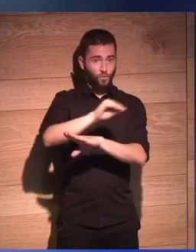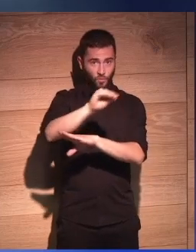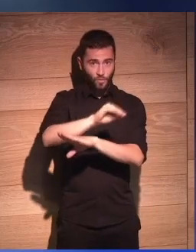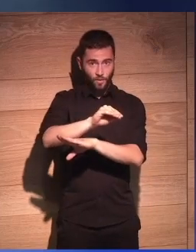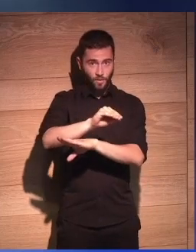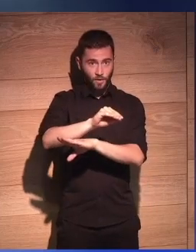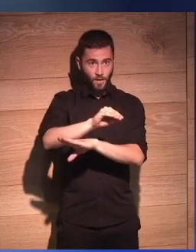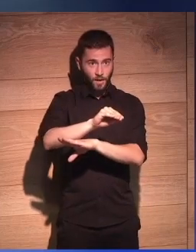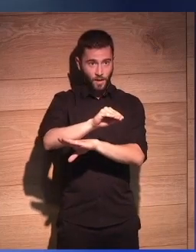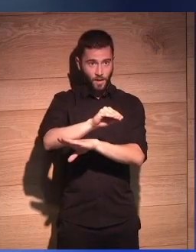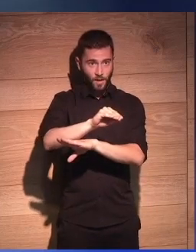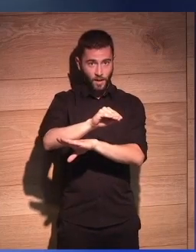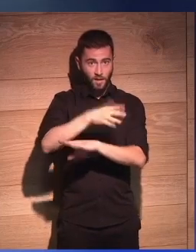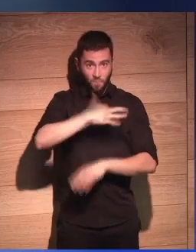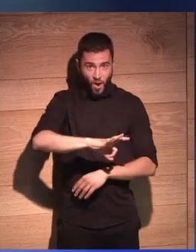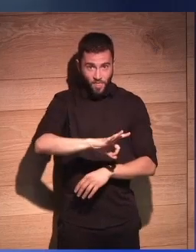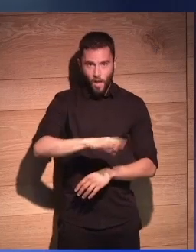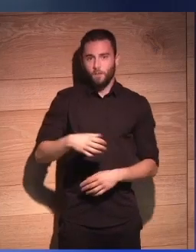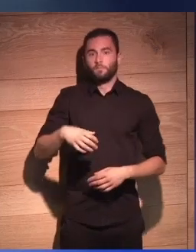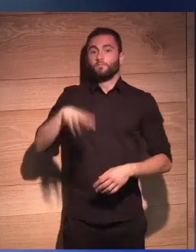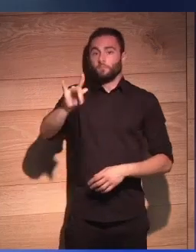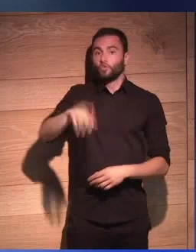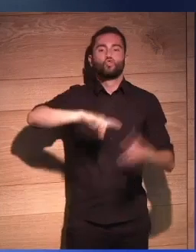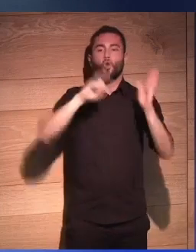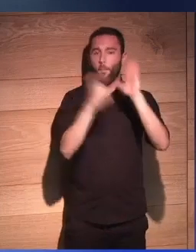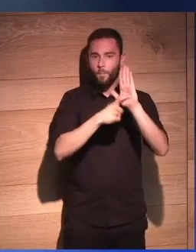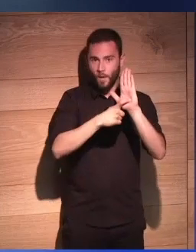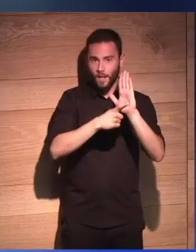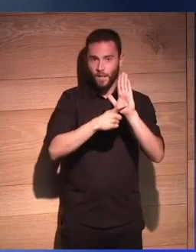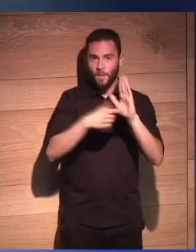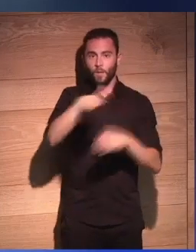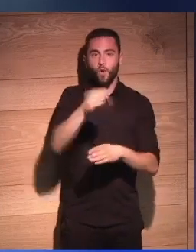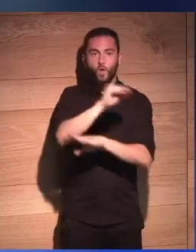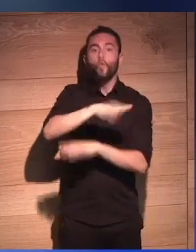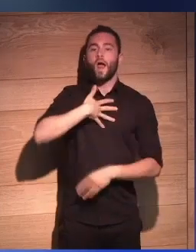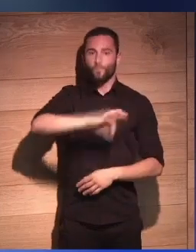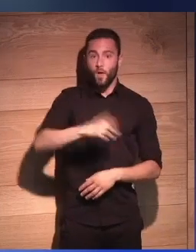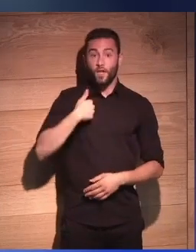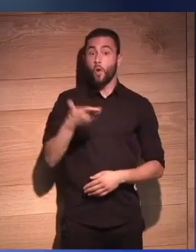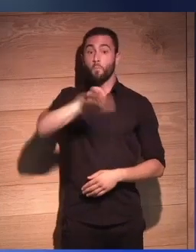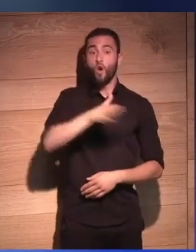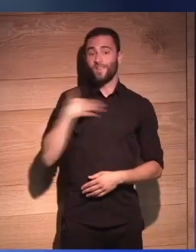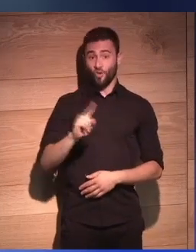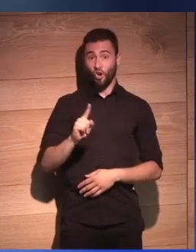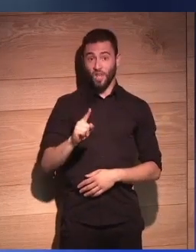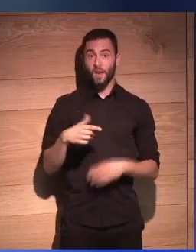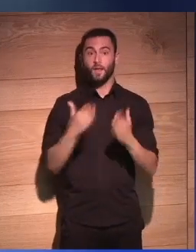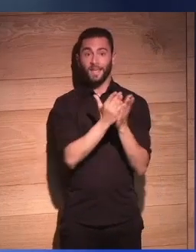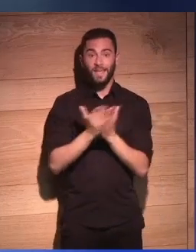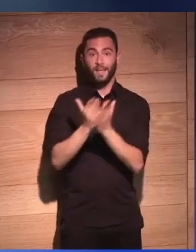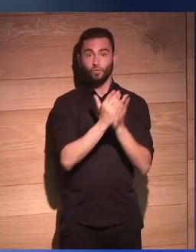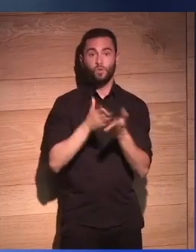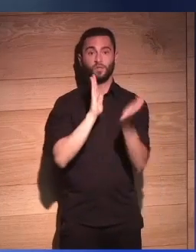Absolutamente. Yo no y no solo no pienso morir, sino que nosotros tenemos pues estudios de cuándo vienen